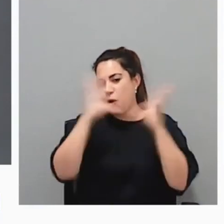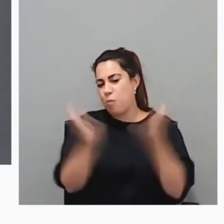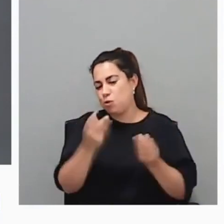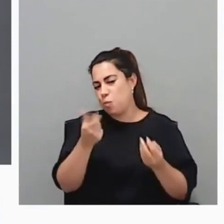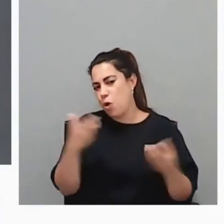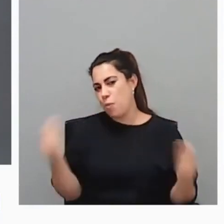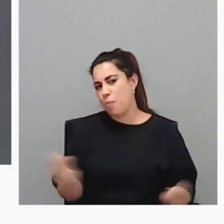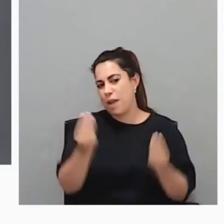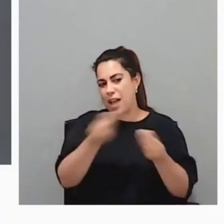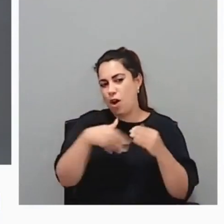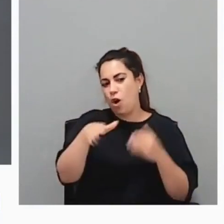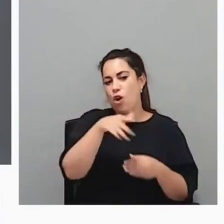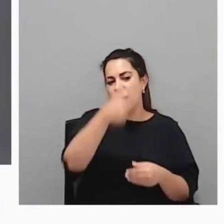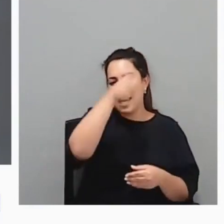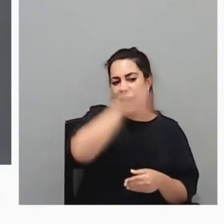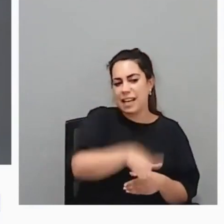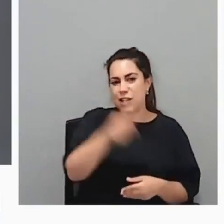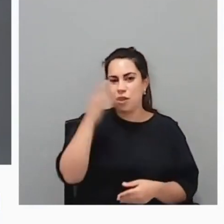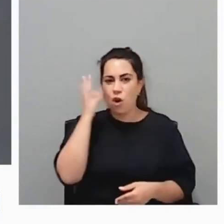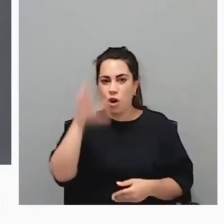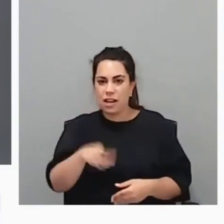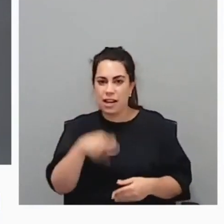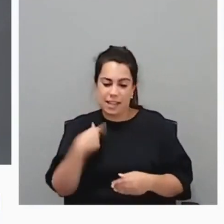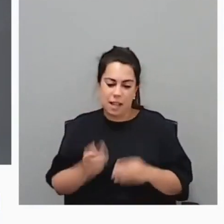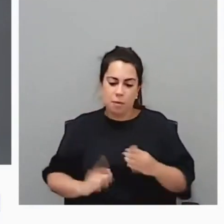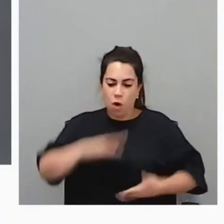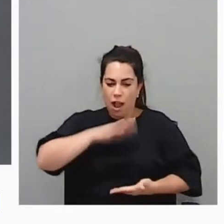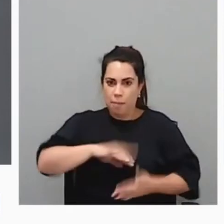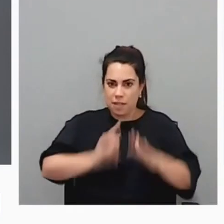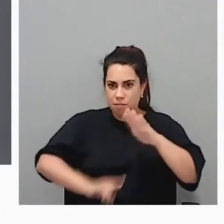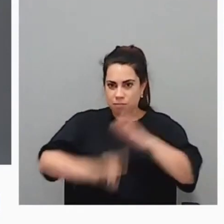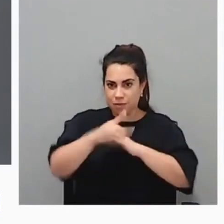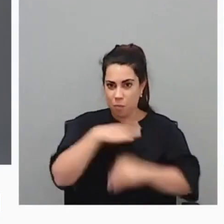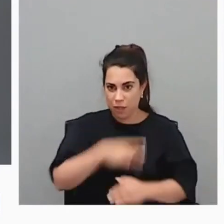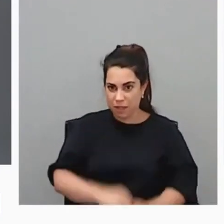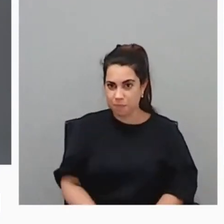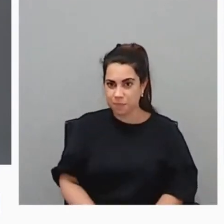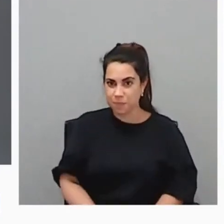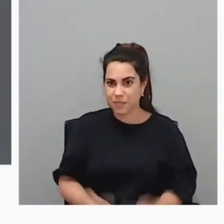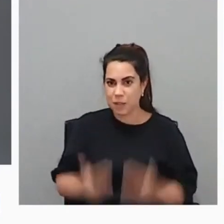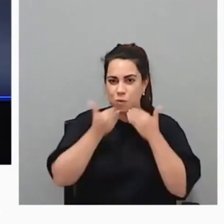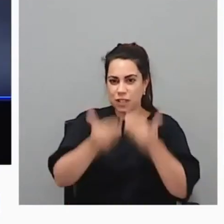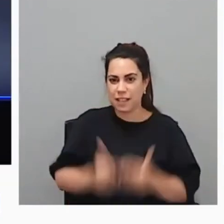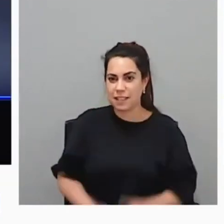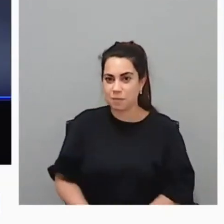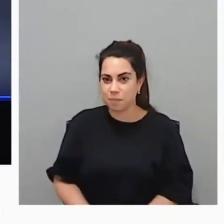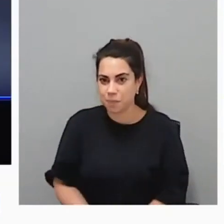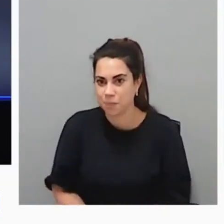donde todos los niños y niñas puedan desarrollar su potencial. Muchas gracias. Muchas gracias, Miriam.